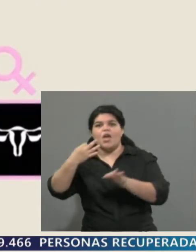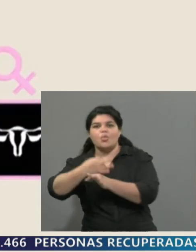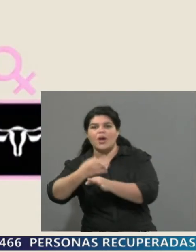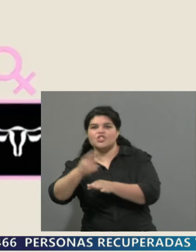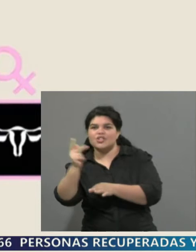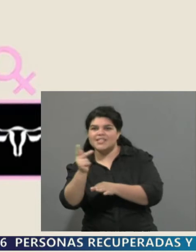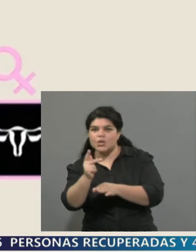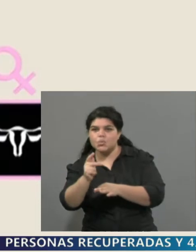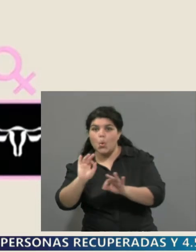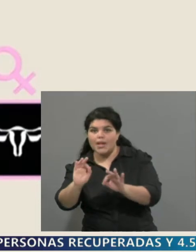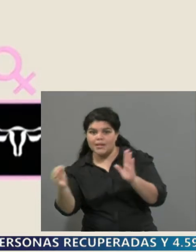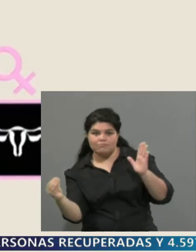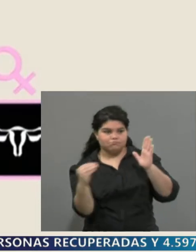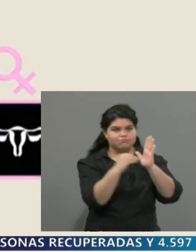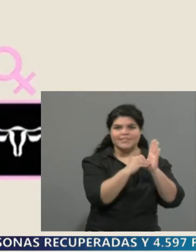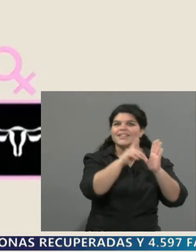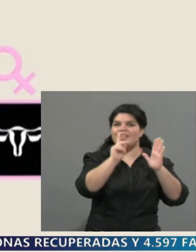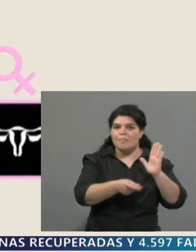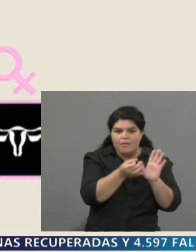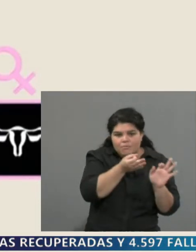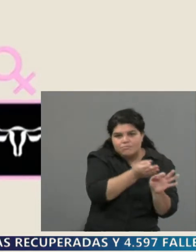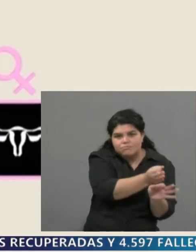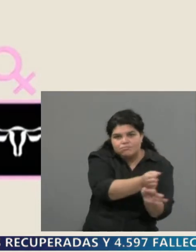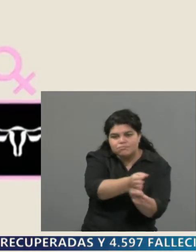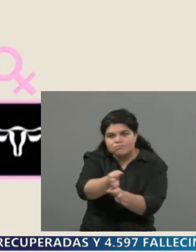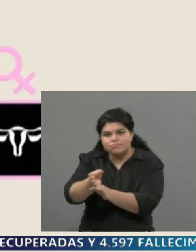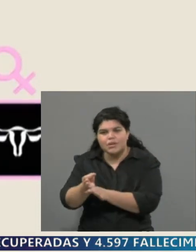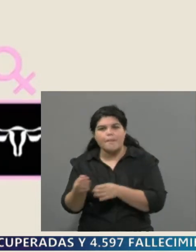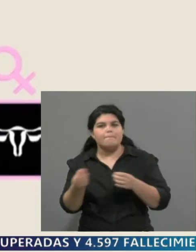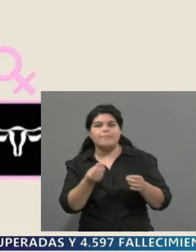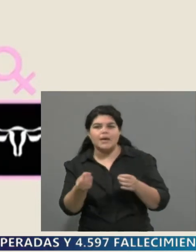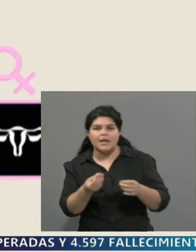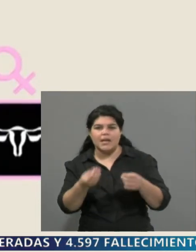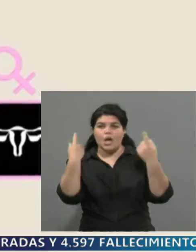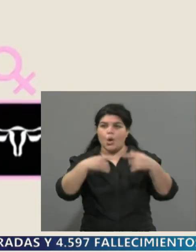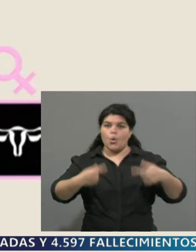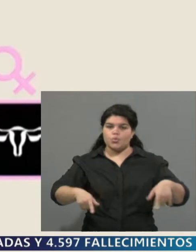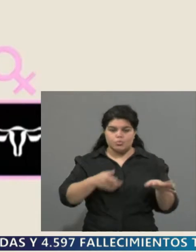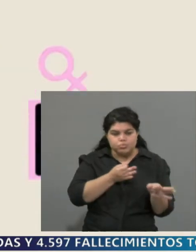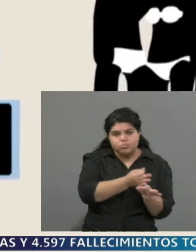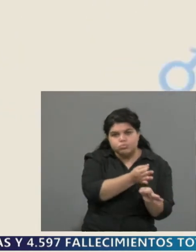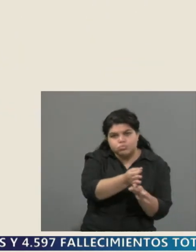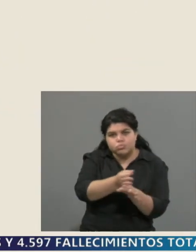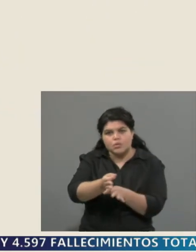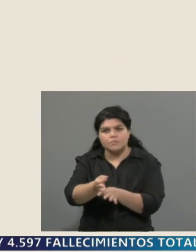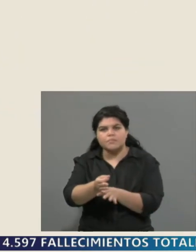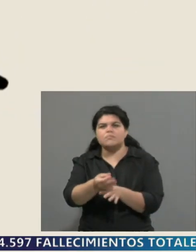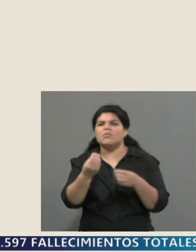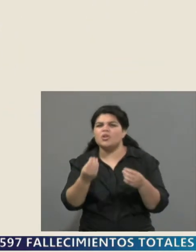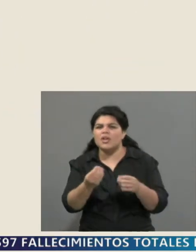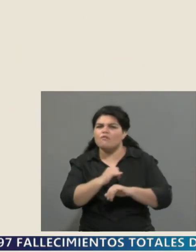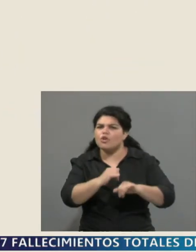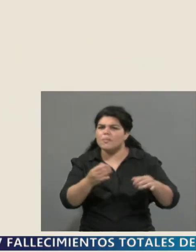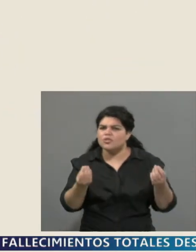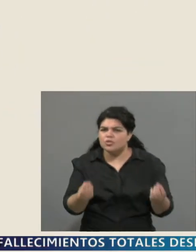asegurar la transmisión o el aprendizaje de conocimientos pertinentes, objetivos, precisos, confiables en